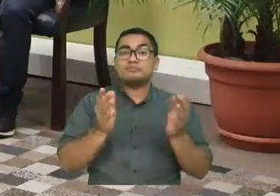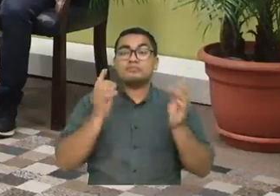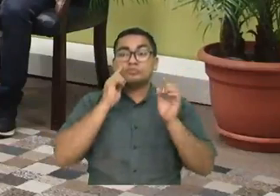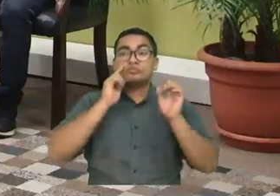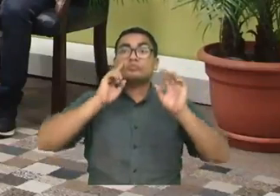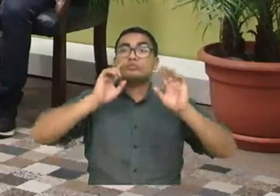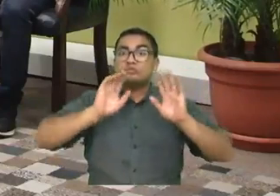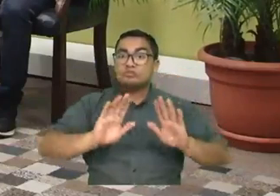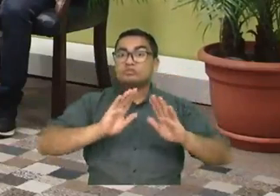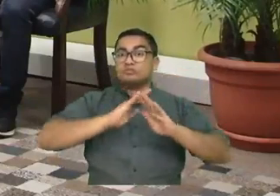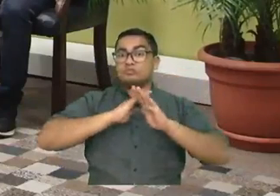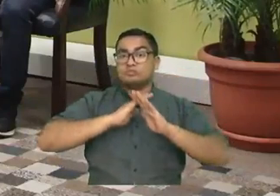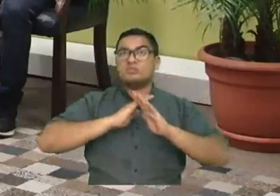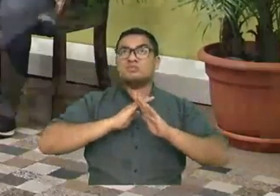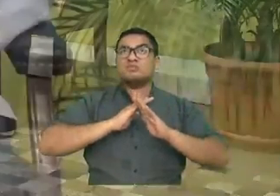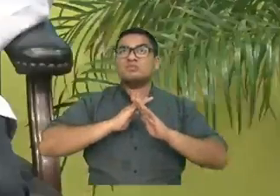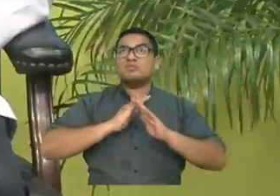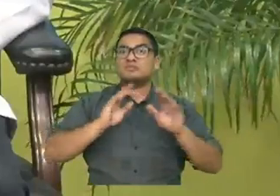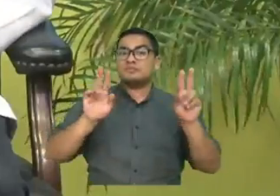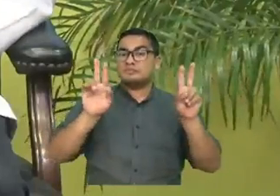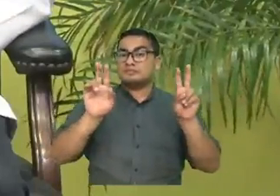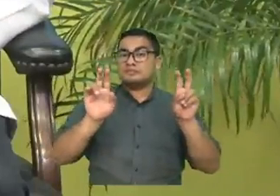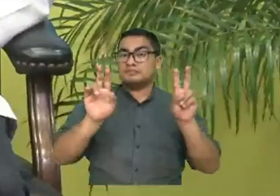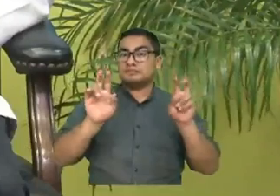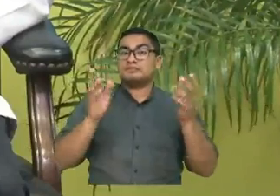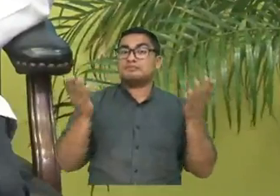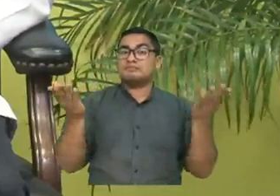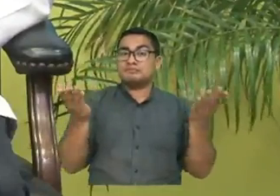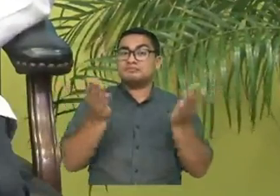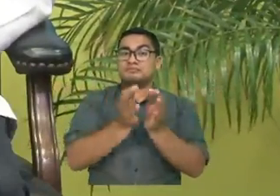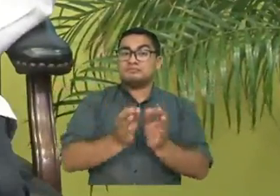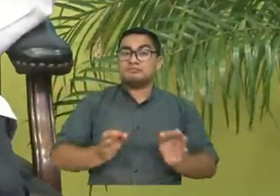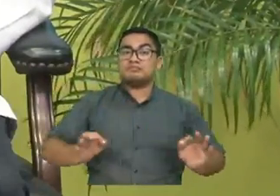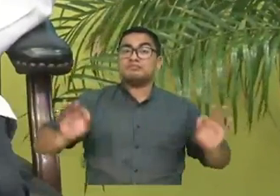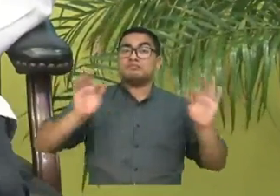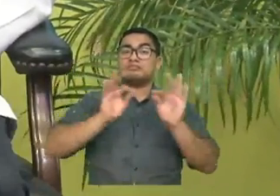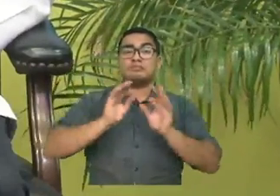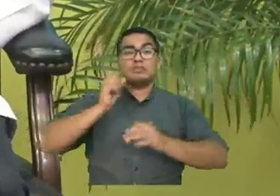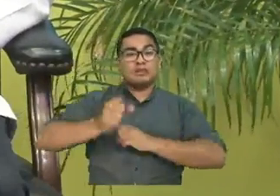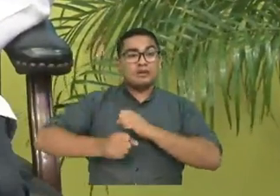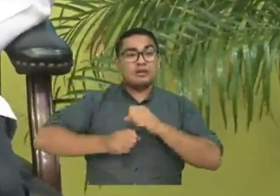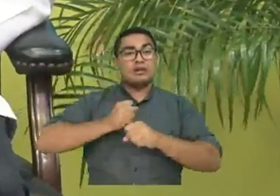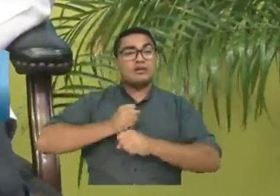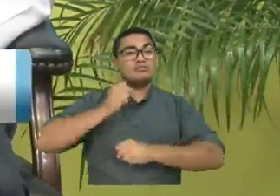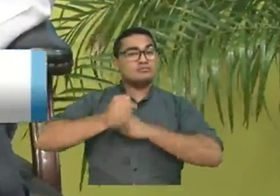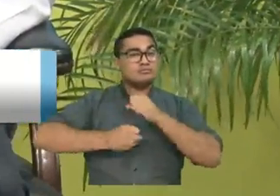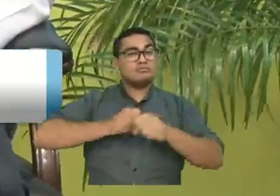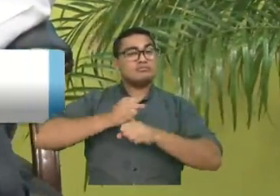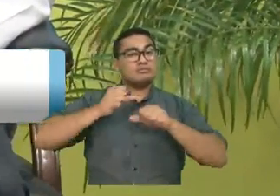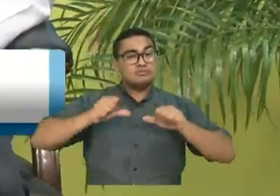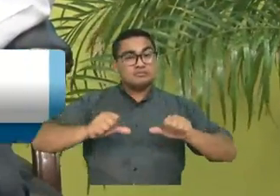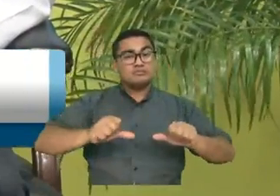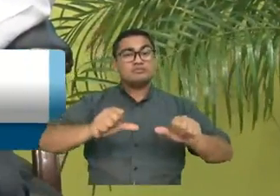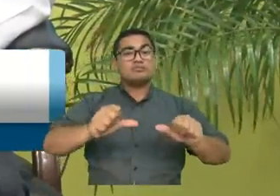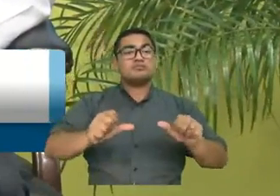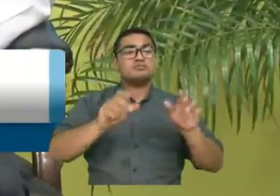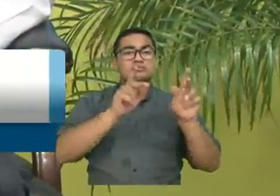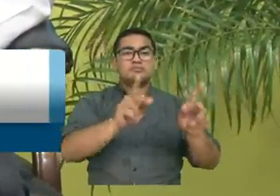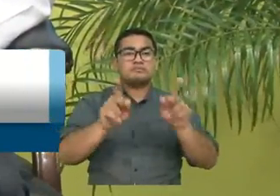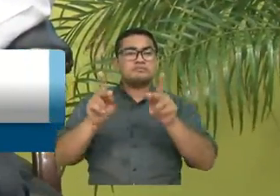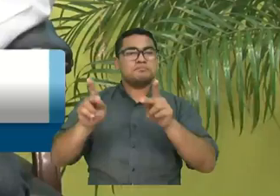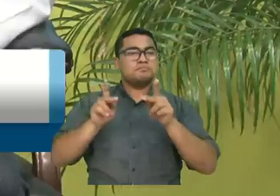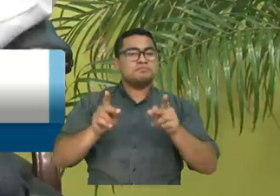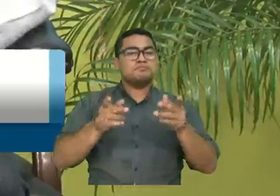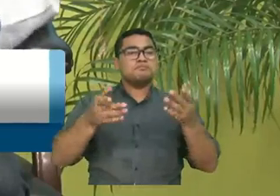prevención. Este tema nosotros siempre lo vemos relevante cada año y de manera periódica lo abordamos con la población